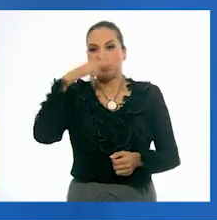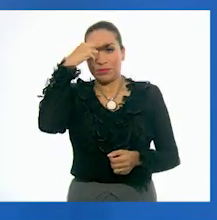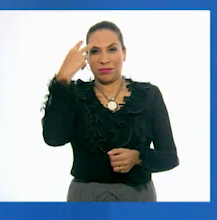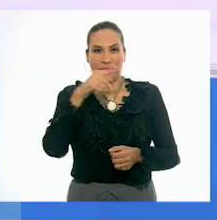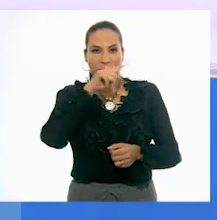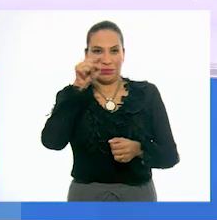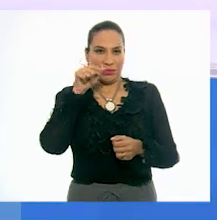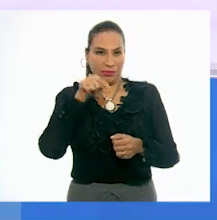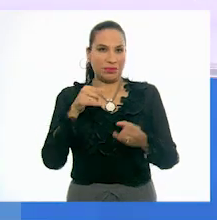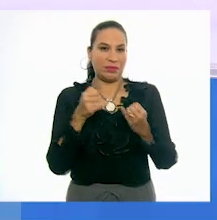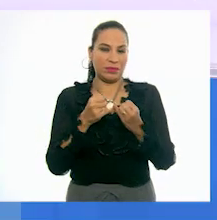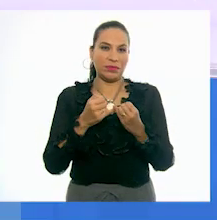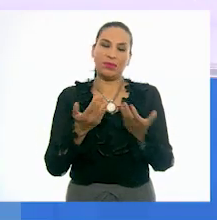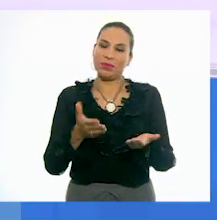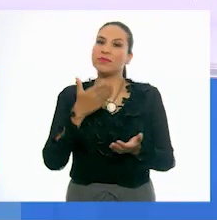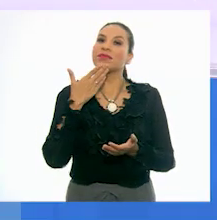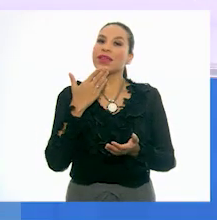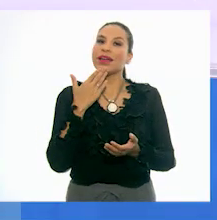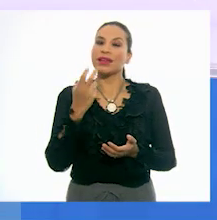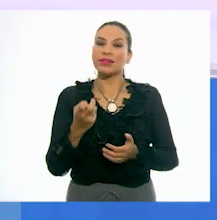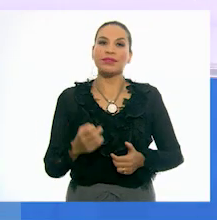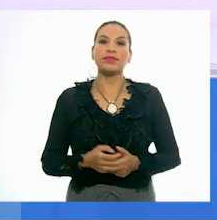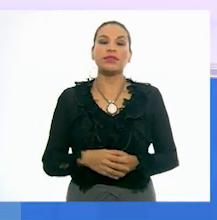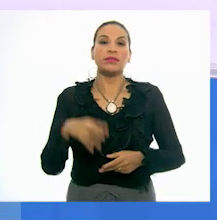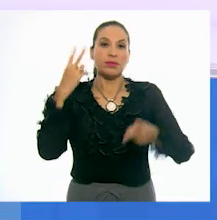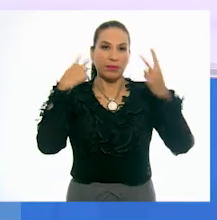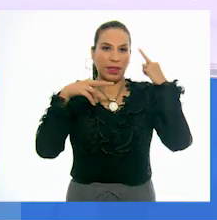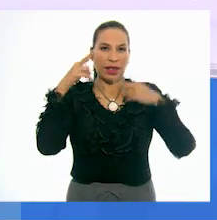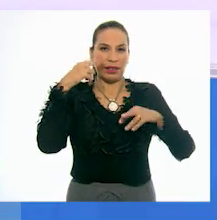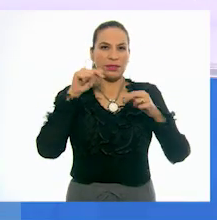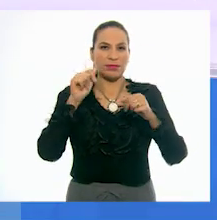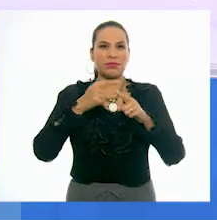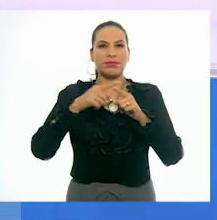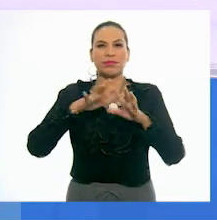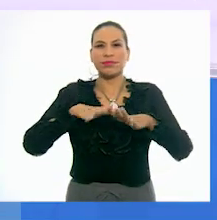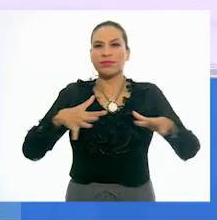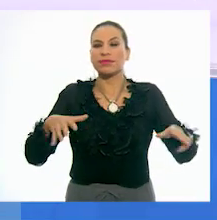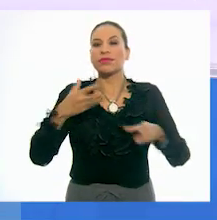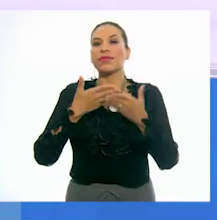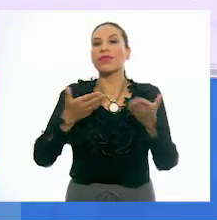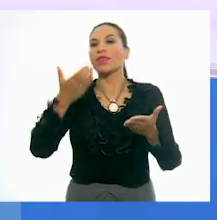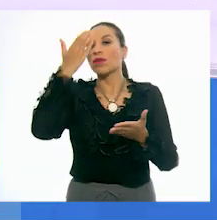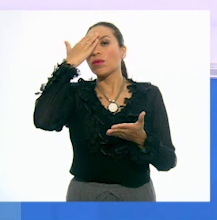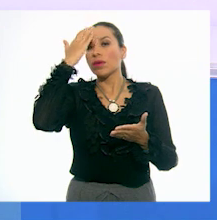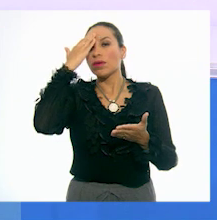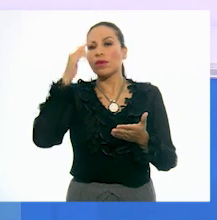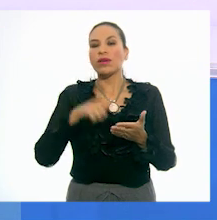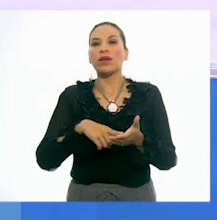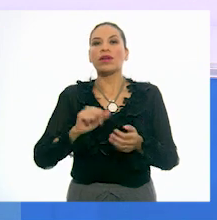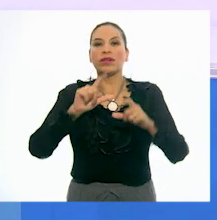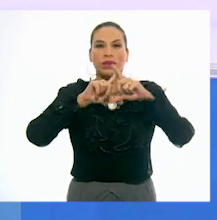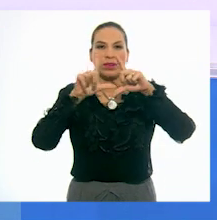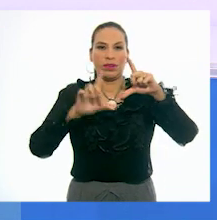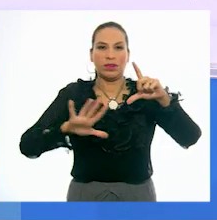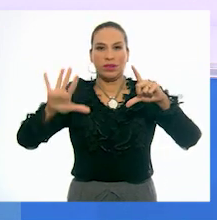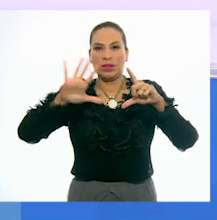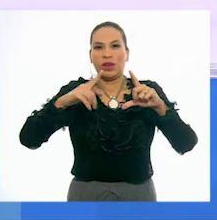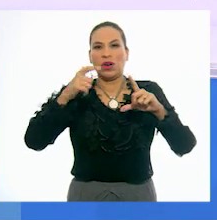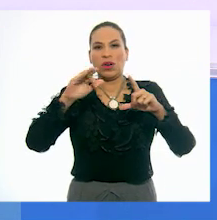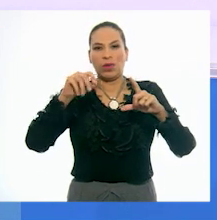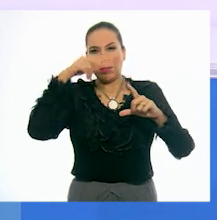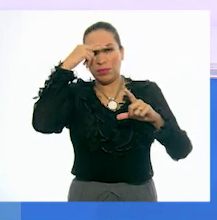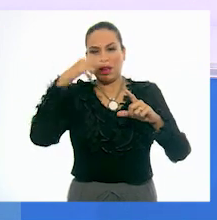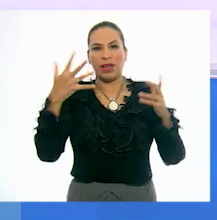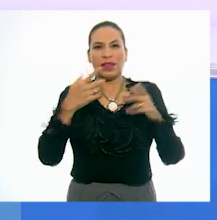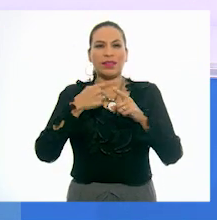México. De acuerdo, muy bien. Los viajes de exploración a las costas de lo que hoy conocemos como Golfo de México se llevaron a